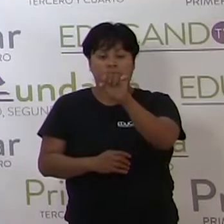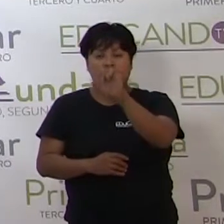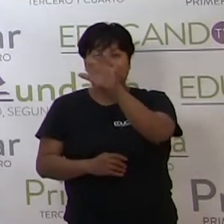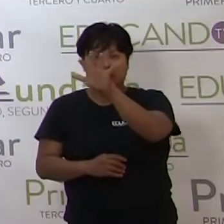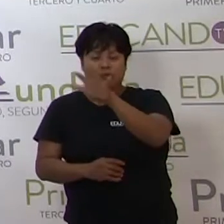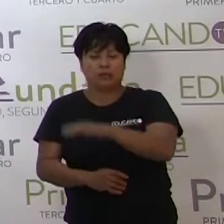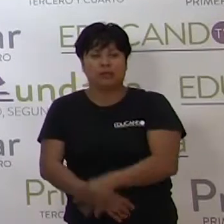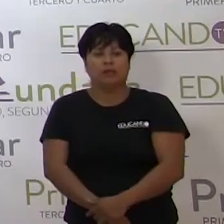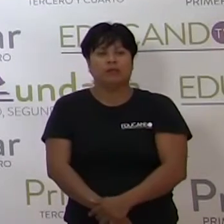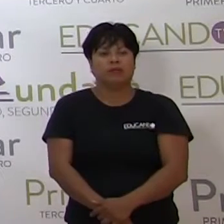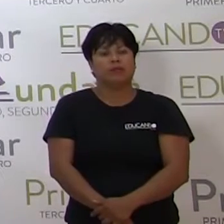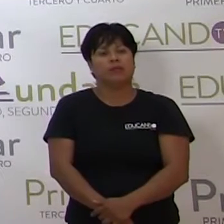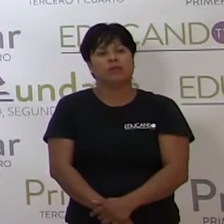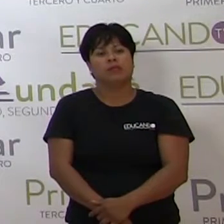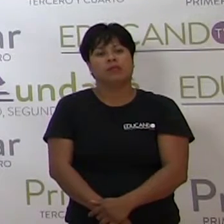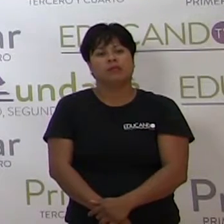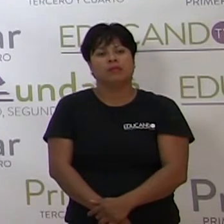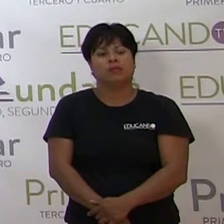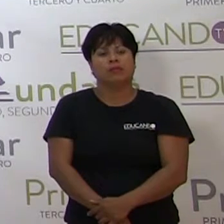0.5.